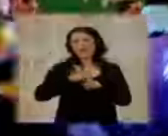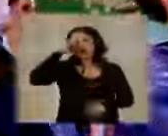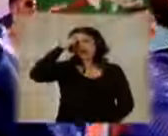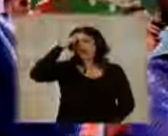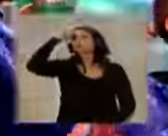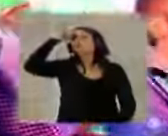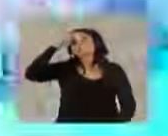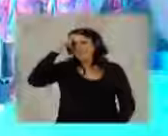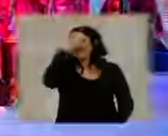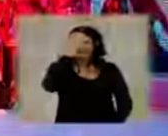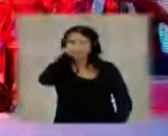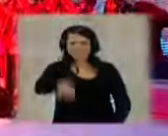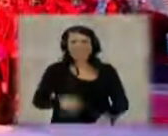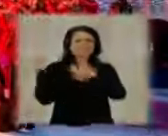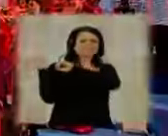carnaval.